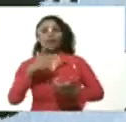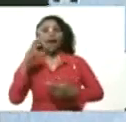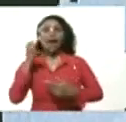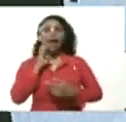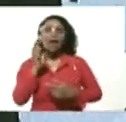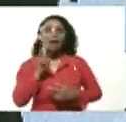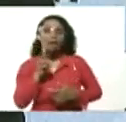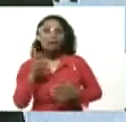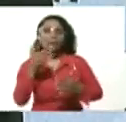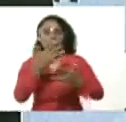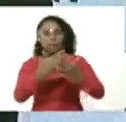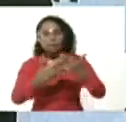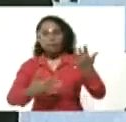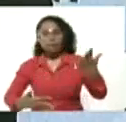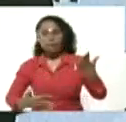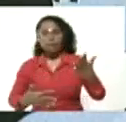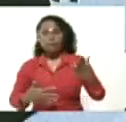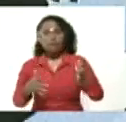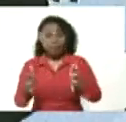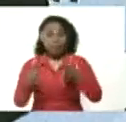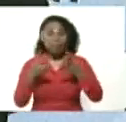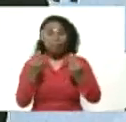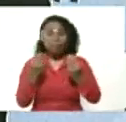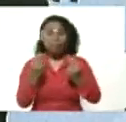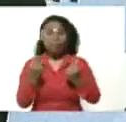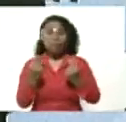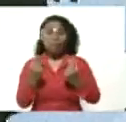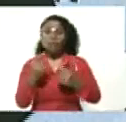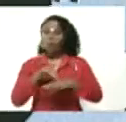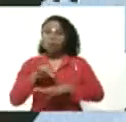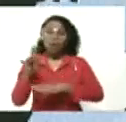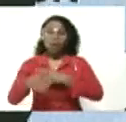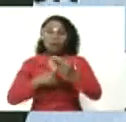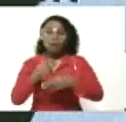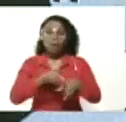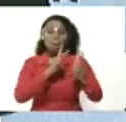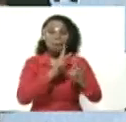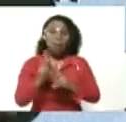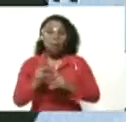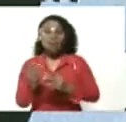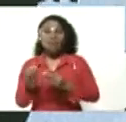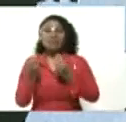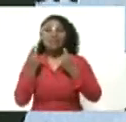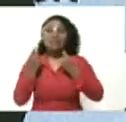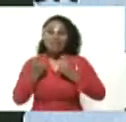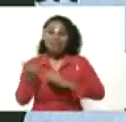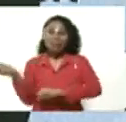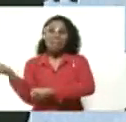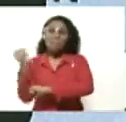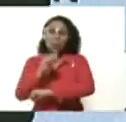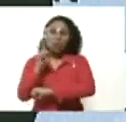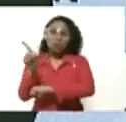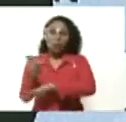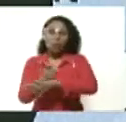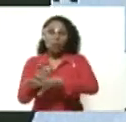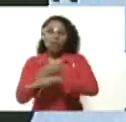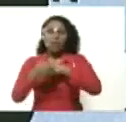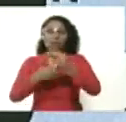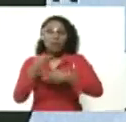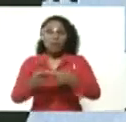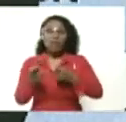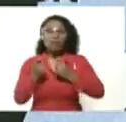Mujica, pese a que las élites ganaron muchísimo dinero, no dejaron de hacer planes para intentar tumbar esos gobiernos, que lo único que hicieron fue